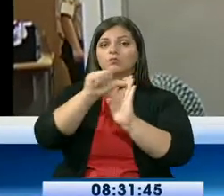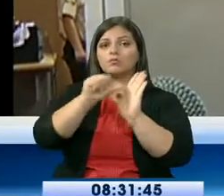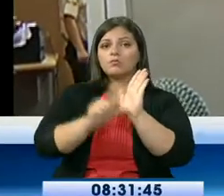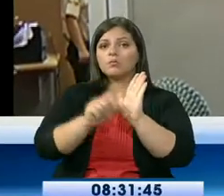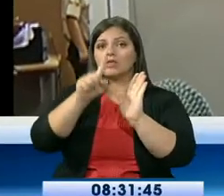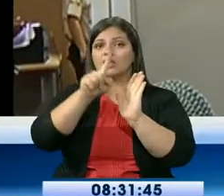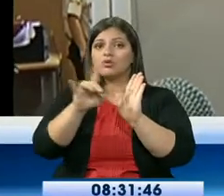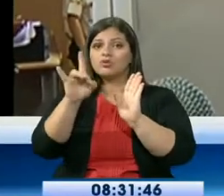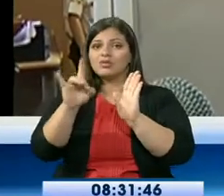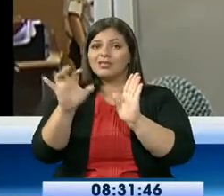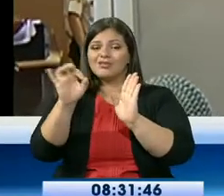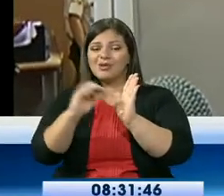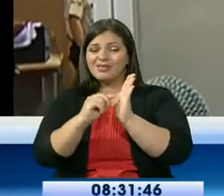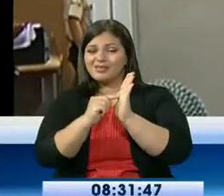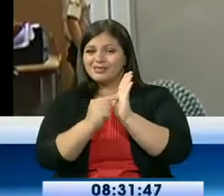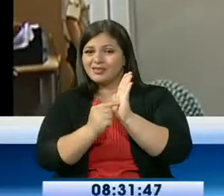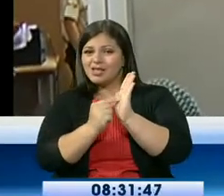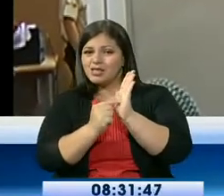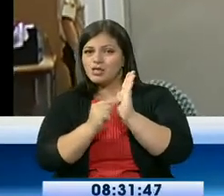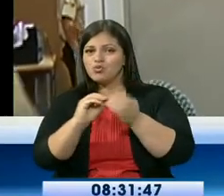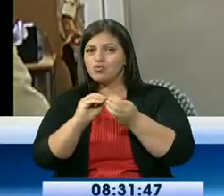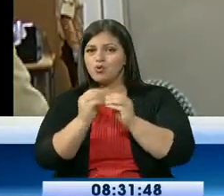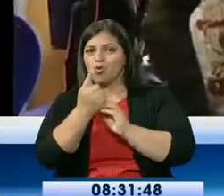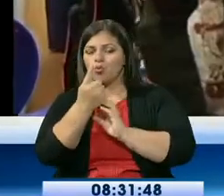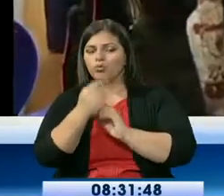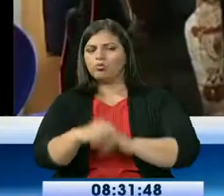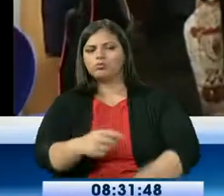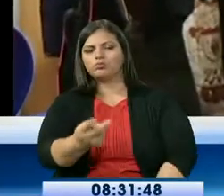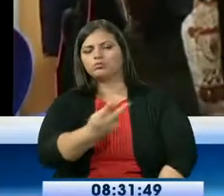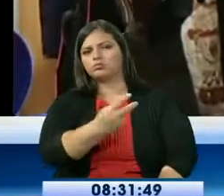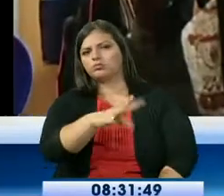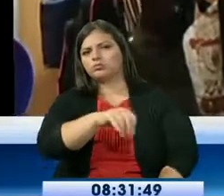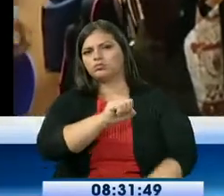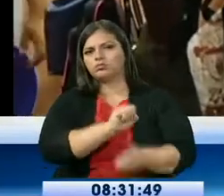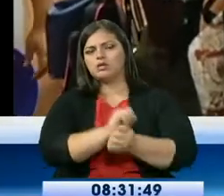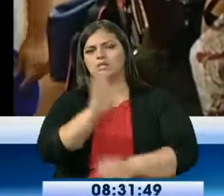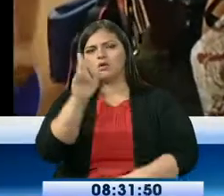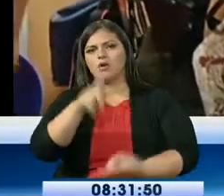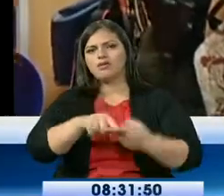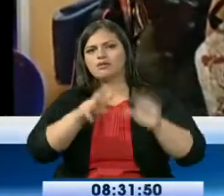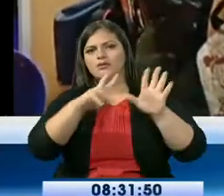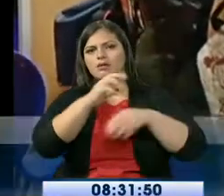primero, con una pena de 5 a 7 años de privación de libertad. Informó Adriana Peralta.